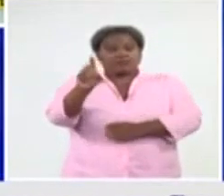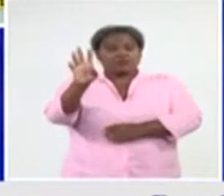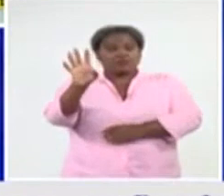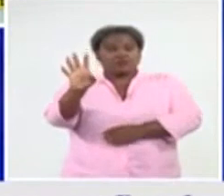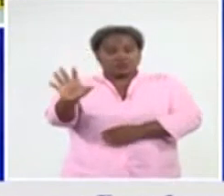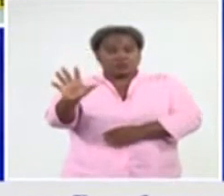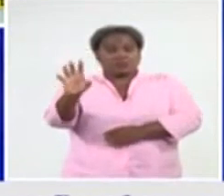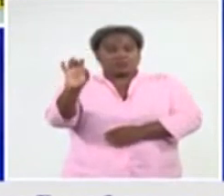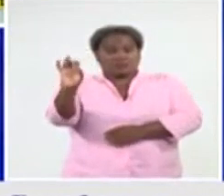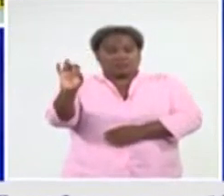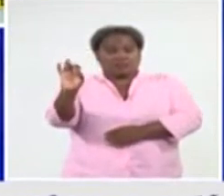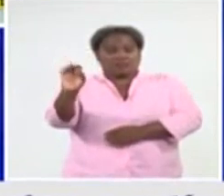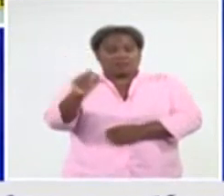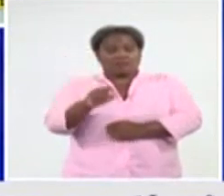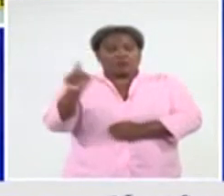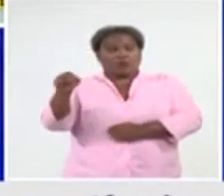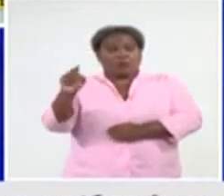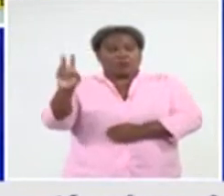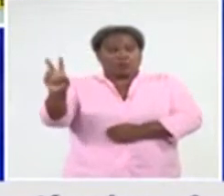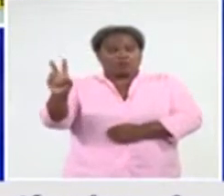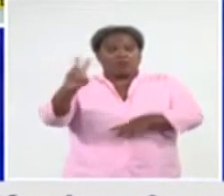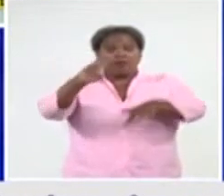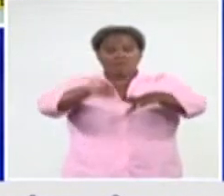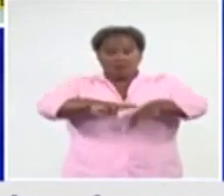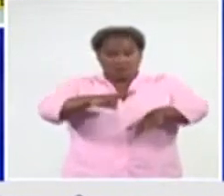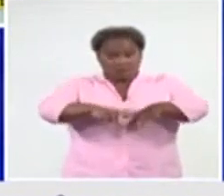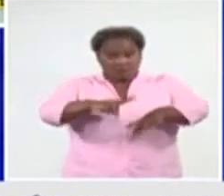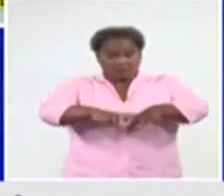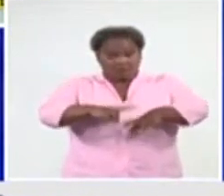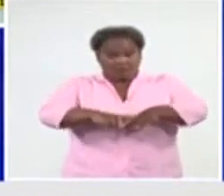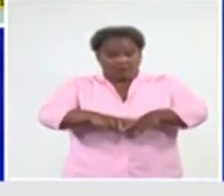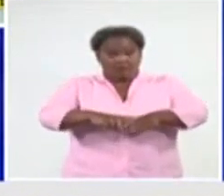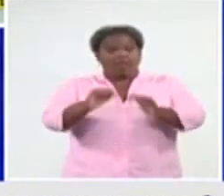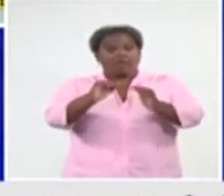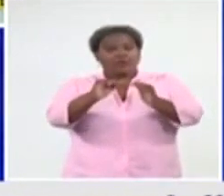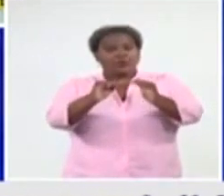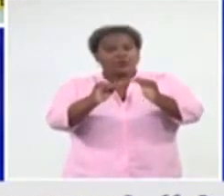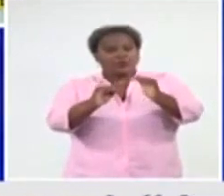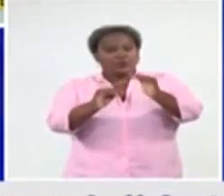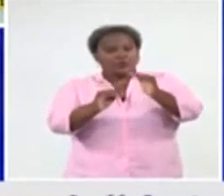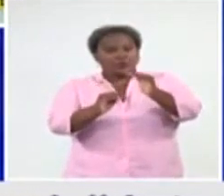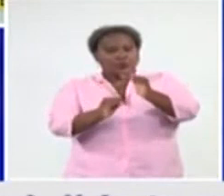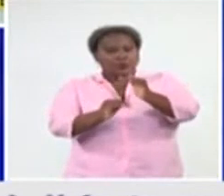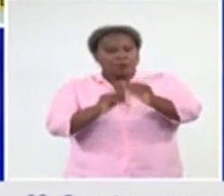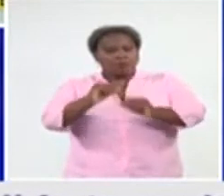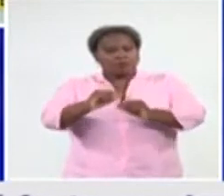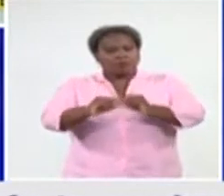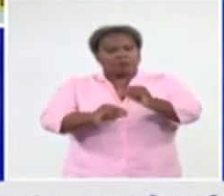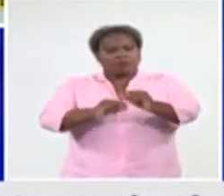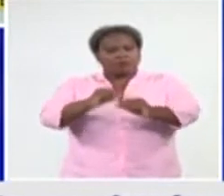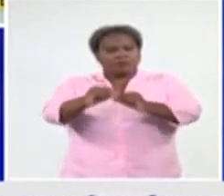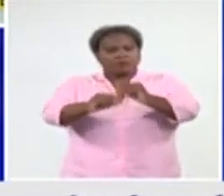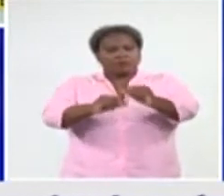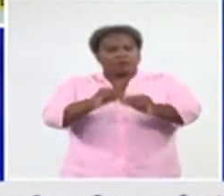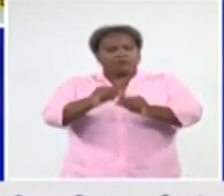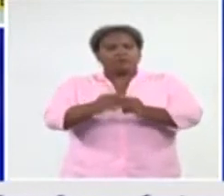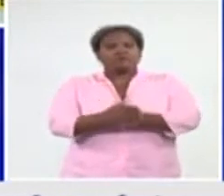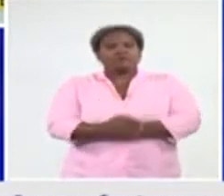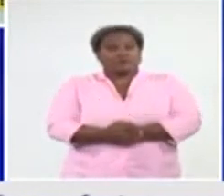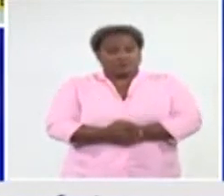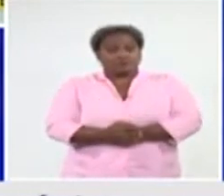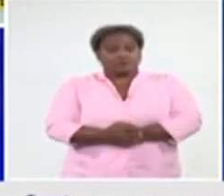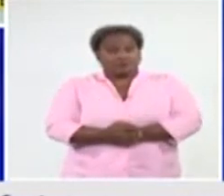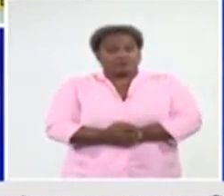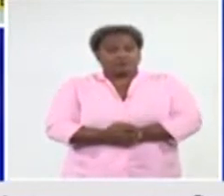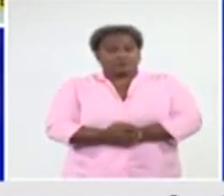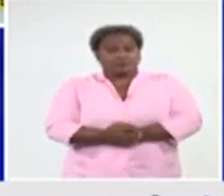1.157,2, aunque hay que reconocer La Habana que ha ido disminuyendo su tasa de incidencia. Y el único territorio